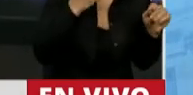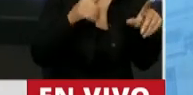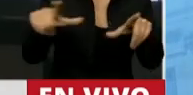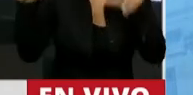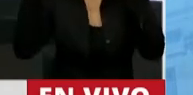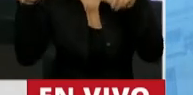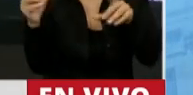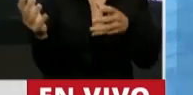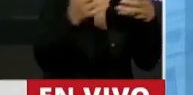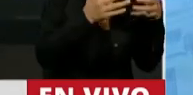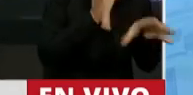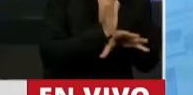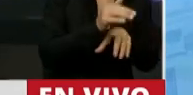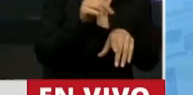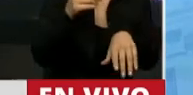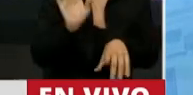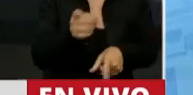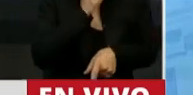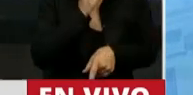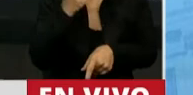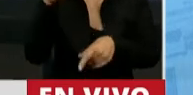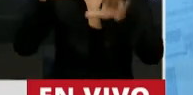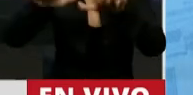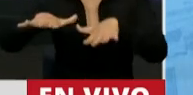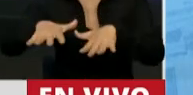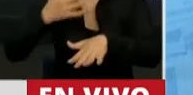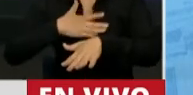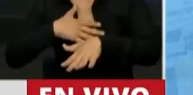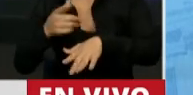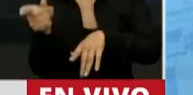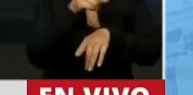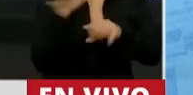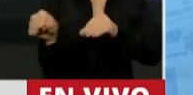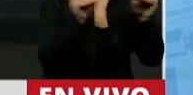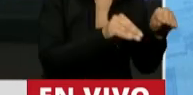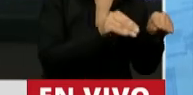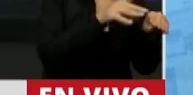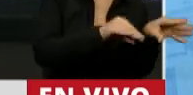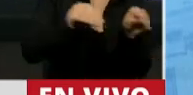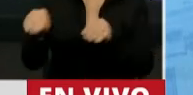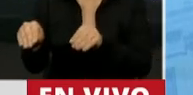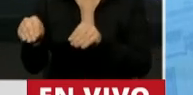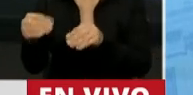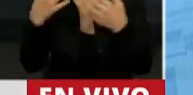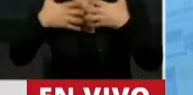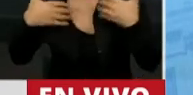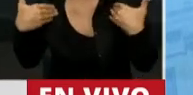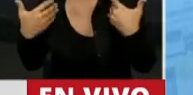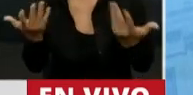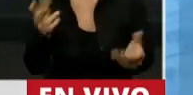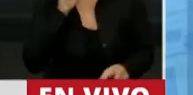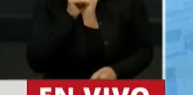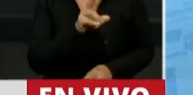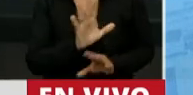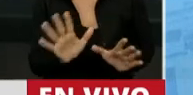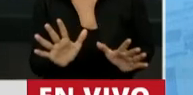Hasta patético fue que uno acomodaba la camiseta de Argentino Junior, el otro se la corría y ponía la camiseta de Gimnasia. Esto realmente nos